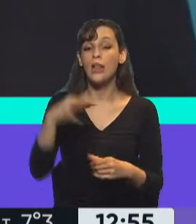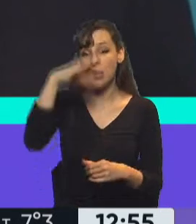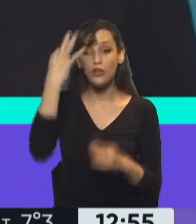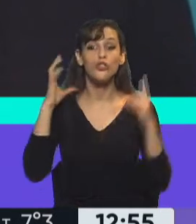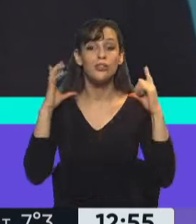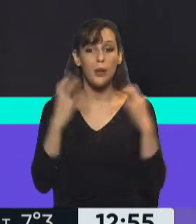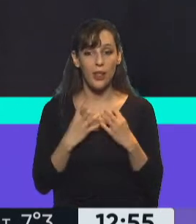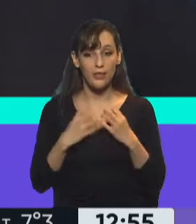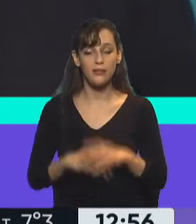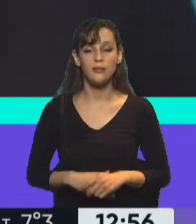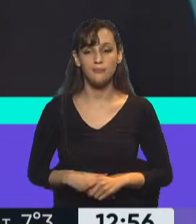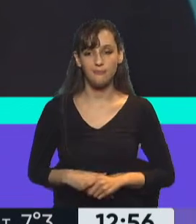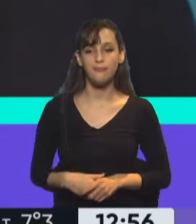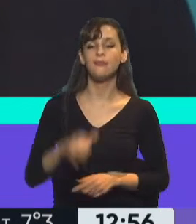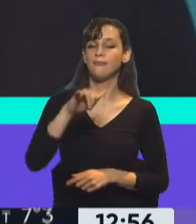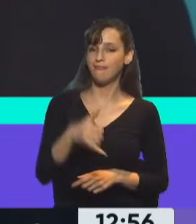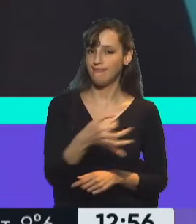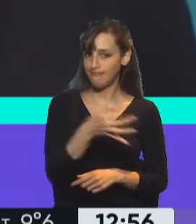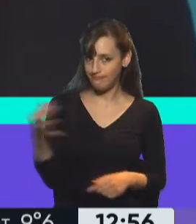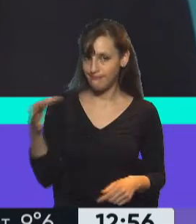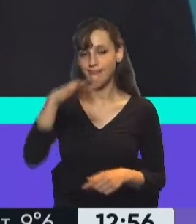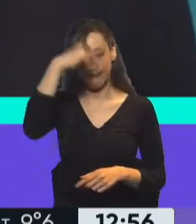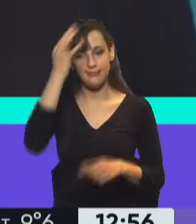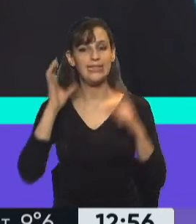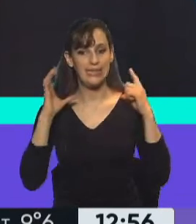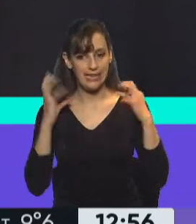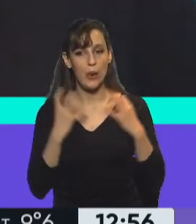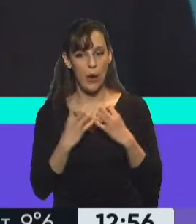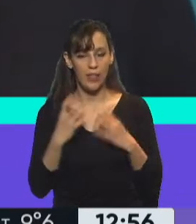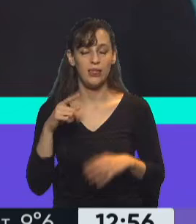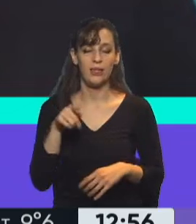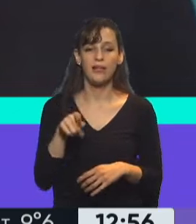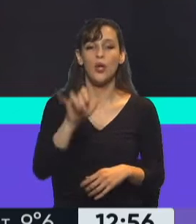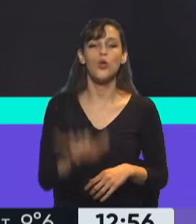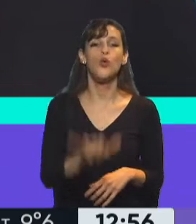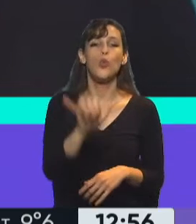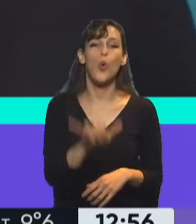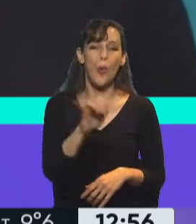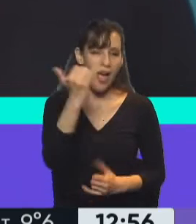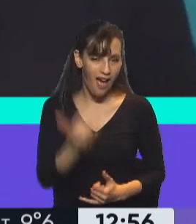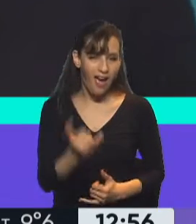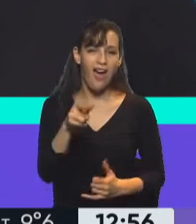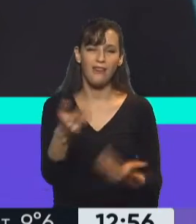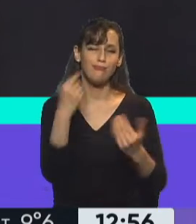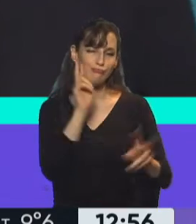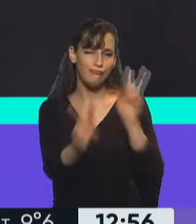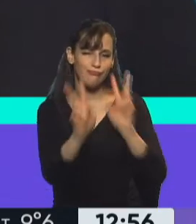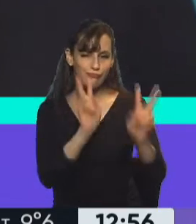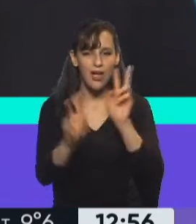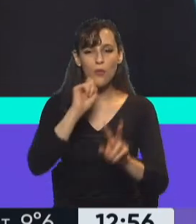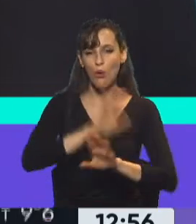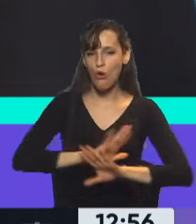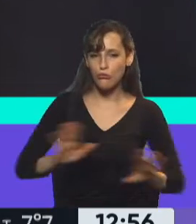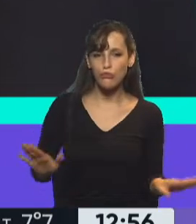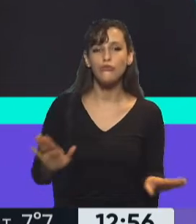Cervantes. Claro, el Teatro Cervantes, que tiene, por supuesto, su YouTube, el online hermoso con sirenas esta semana